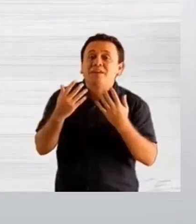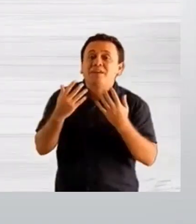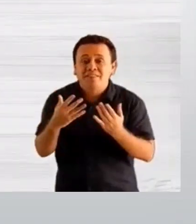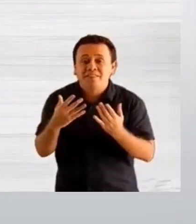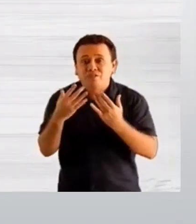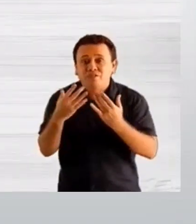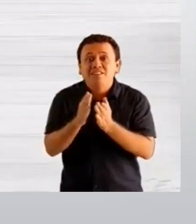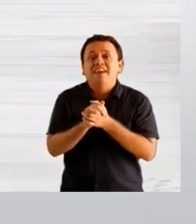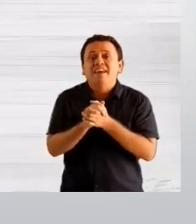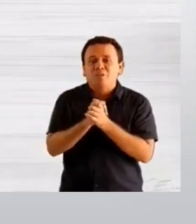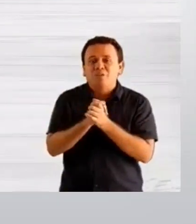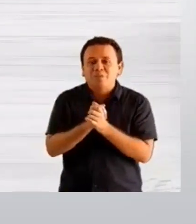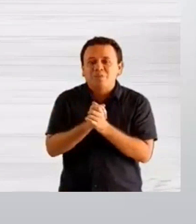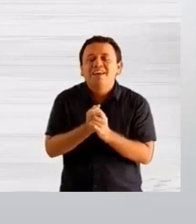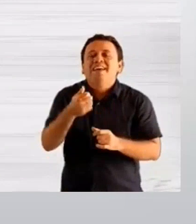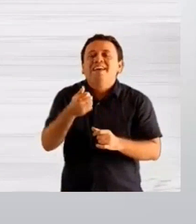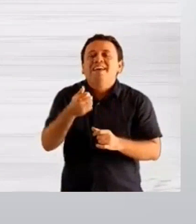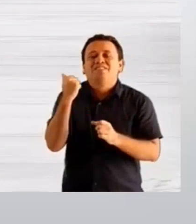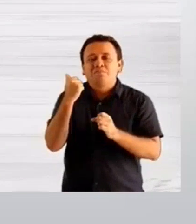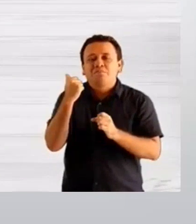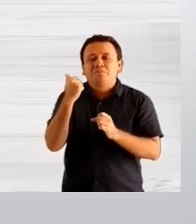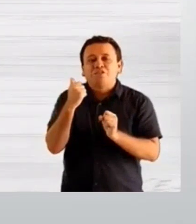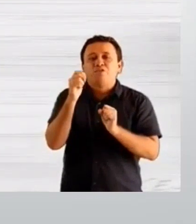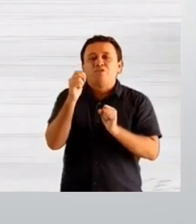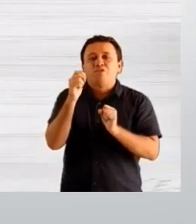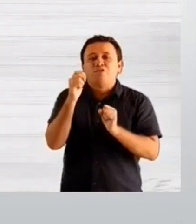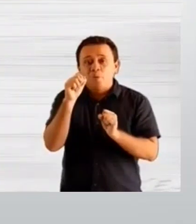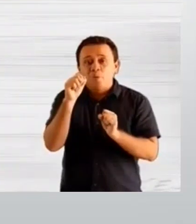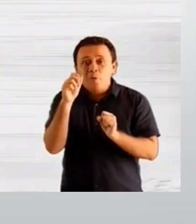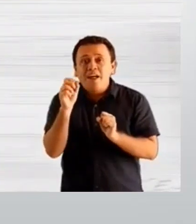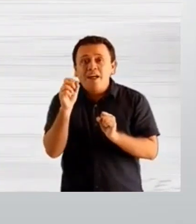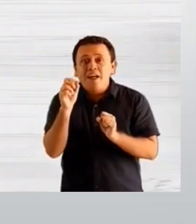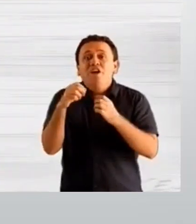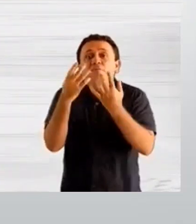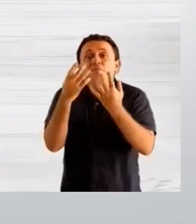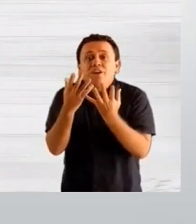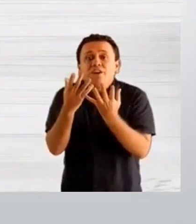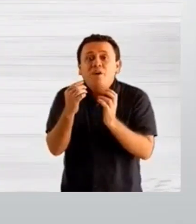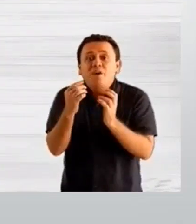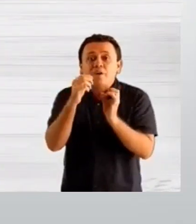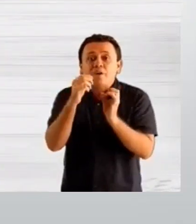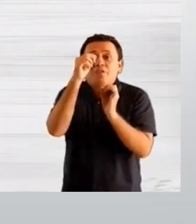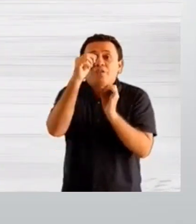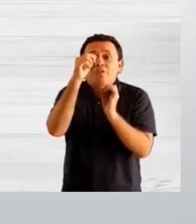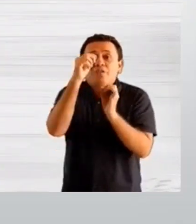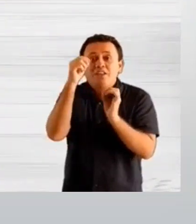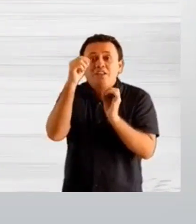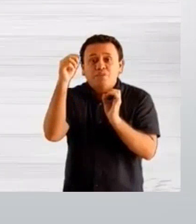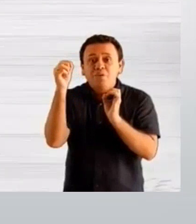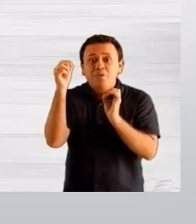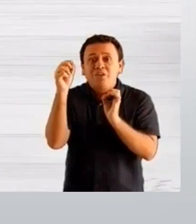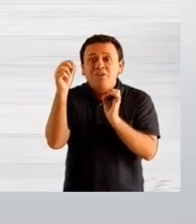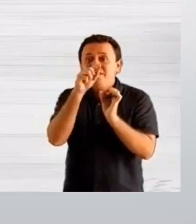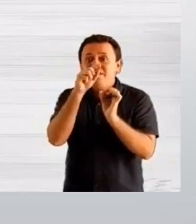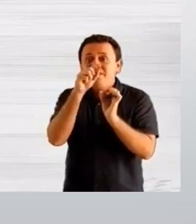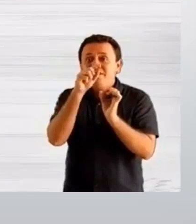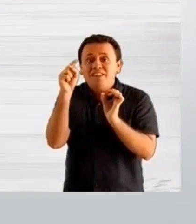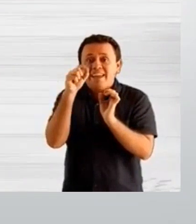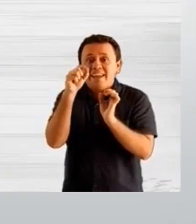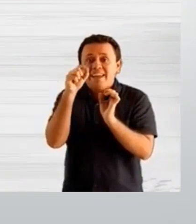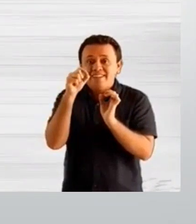utilizando las propiedades de fracciones que ya conocemos. Estos 3 metros sobre segundo al cuadrado los vamos a colocar como 3 metros por